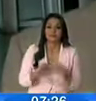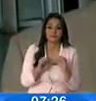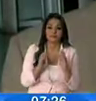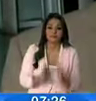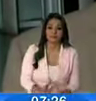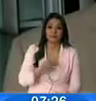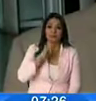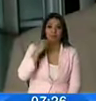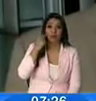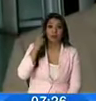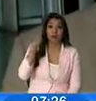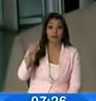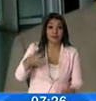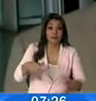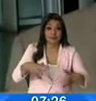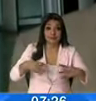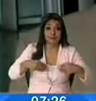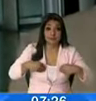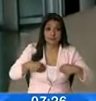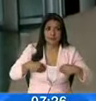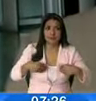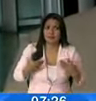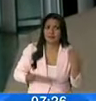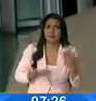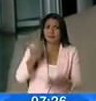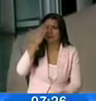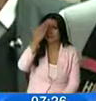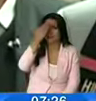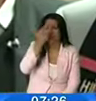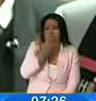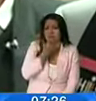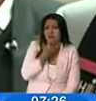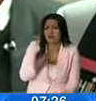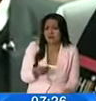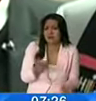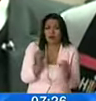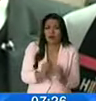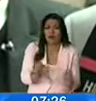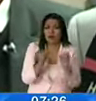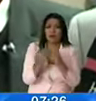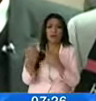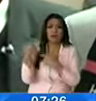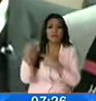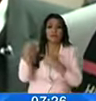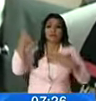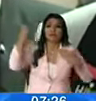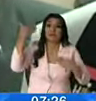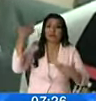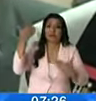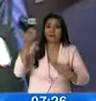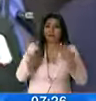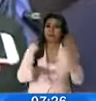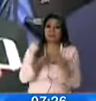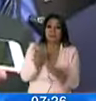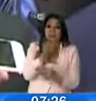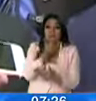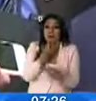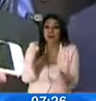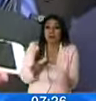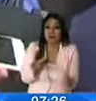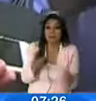que si Correa reconoce aquello, debe tener conciencia de que una responsabilidad política bien puede derivar en